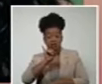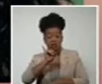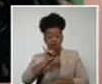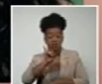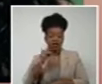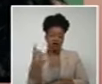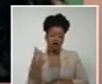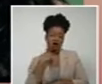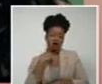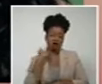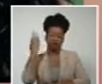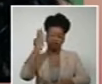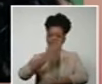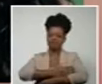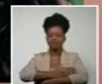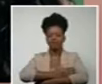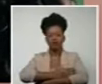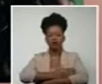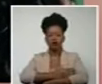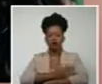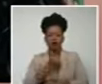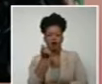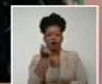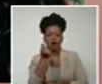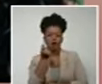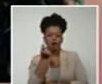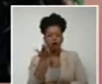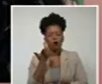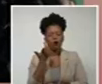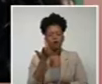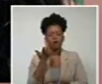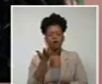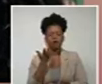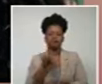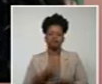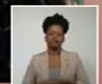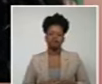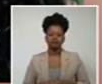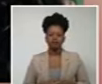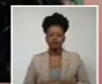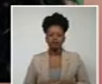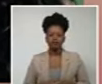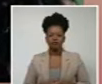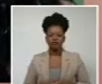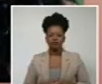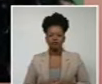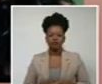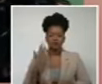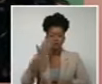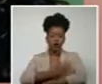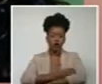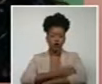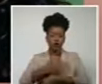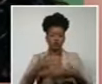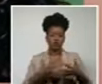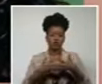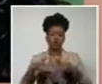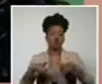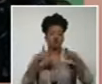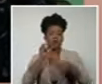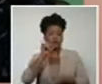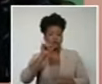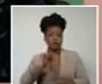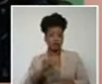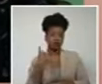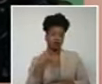un bloqueo económico, financiero y comercial. Un bloqueo que ya va a cumplir 60